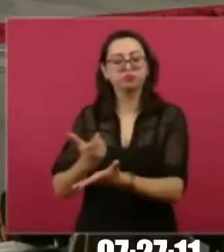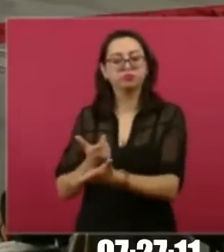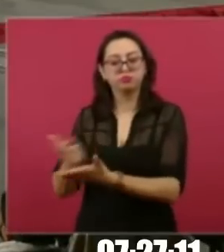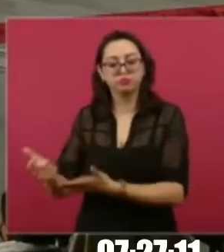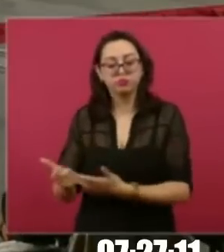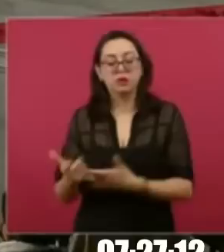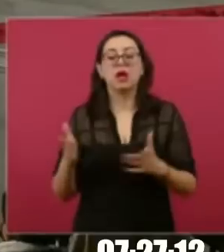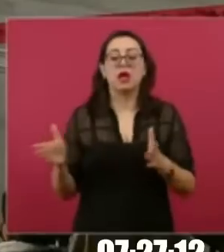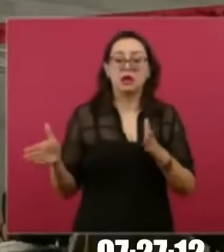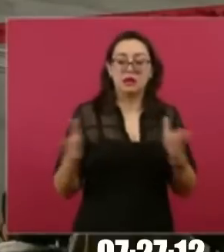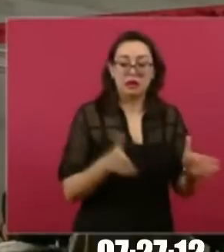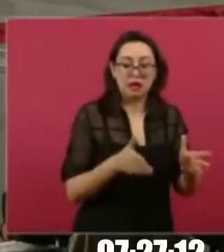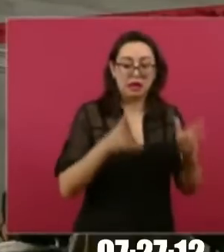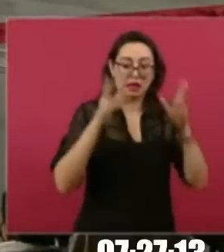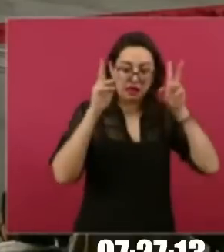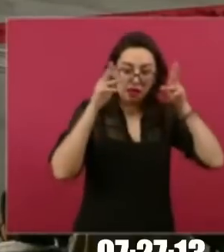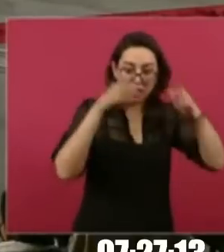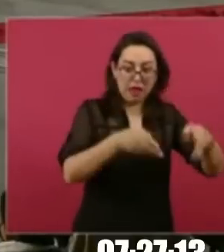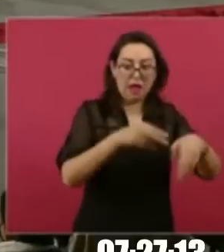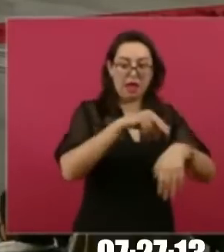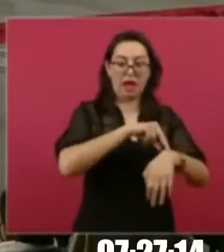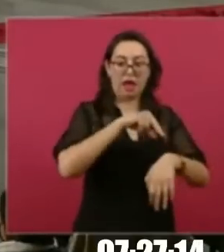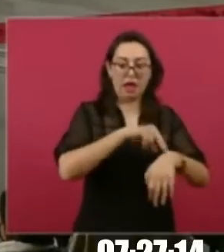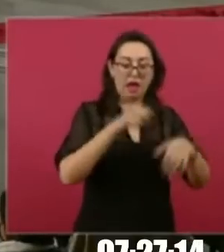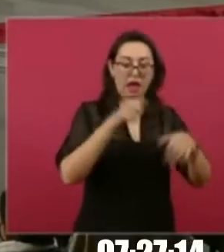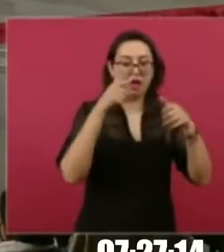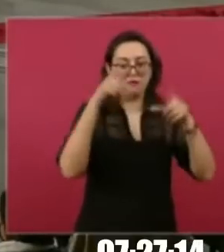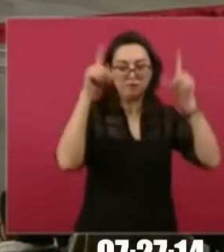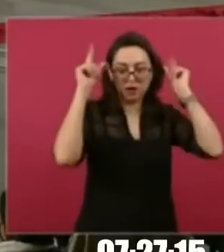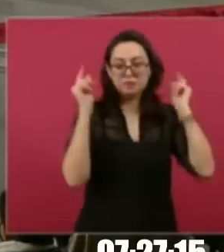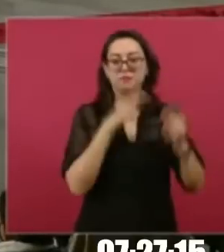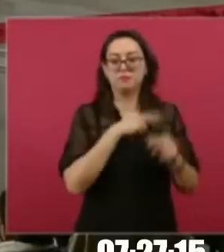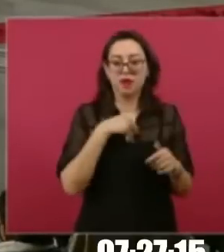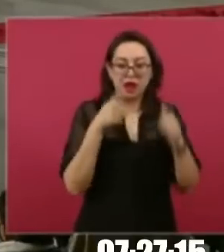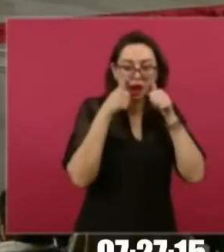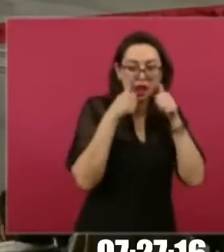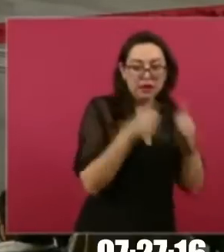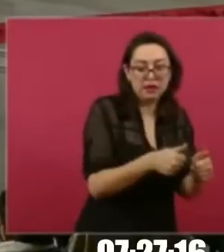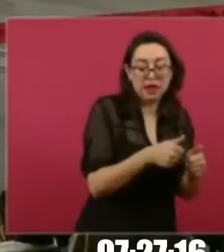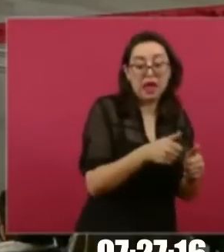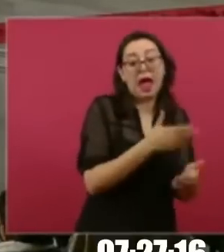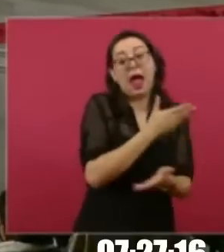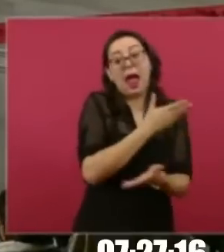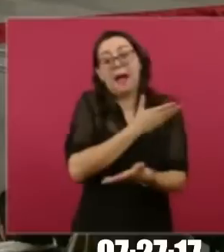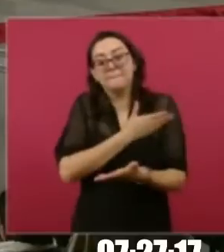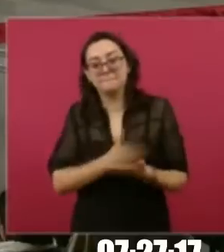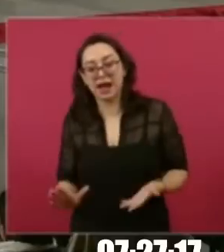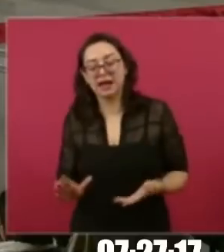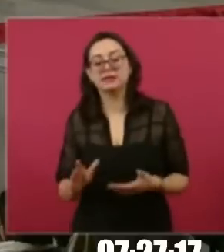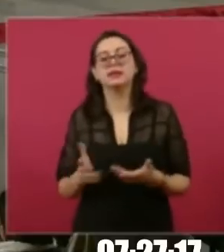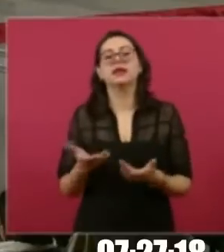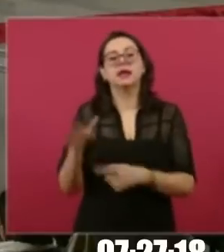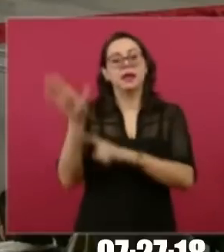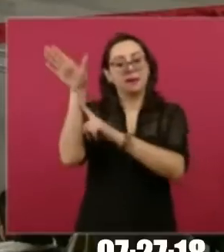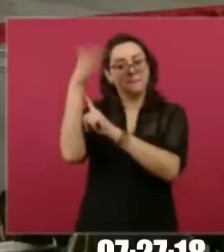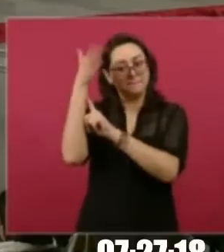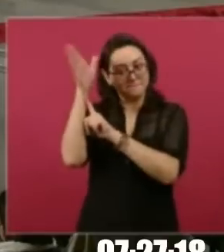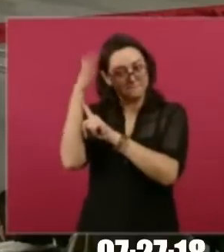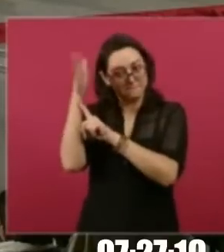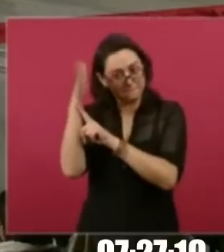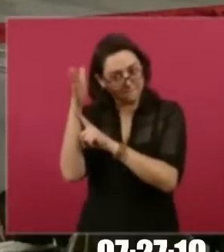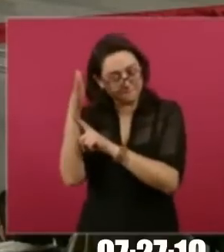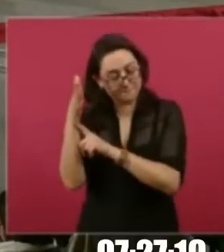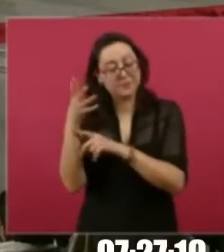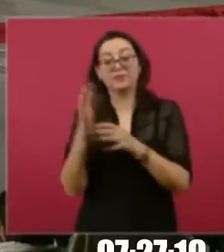atención médica además de las nueve mil que se suman a temas de trabajo paramédico que también es fundamental para la operación